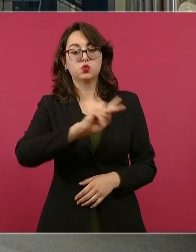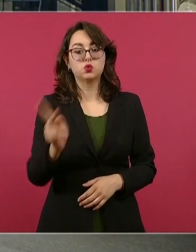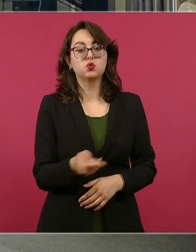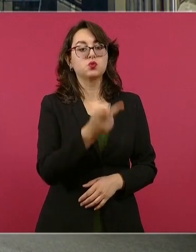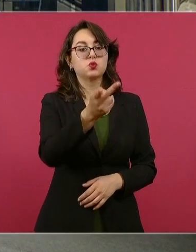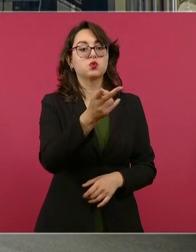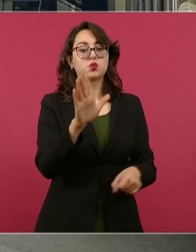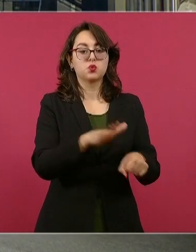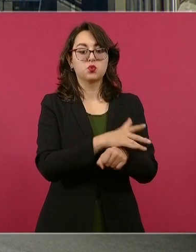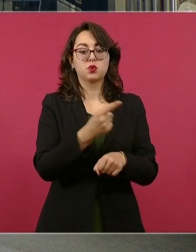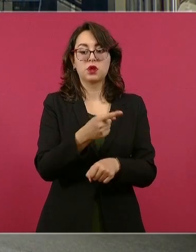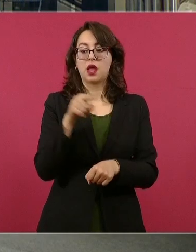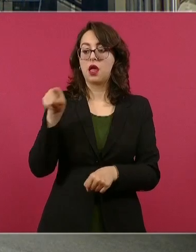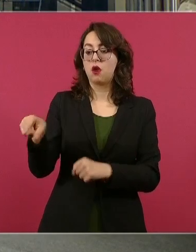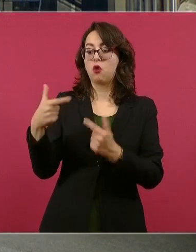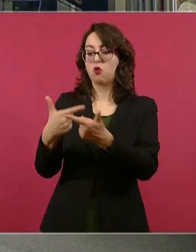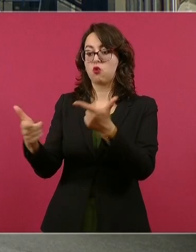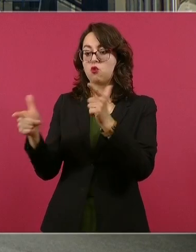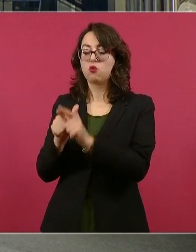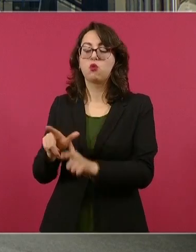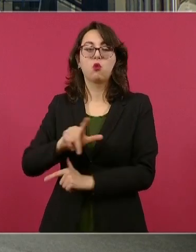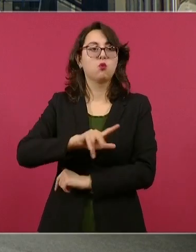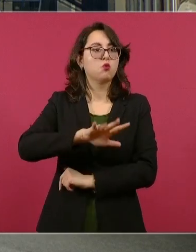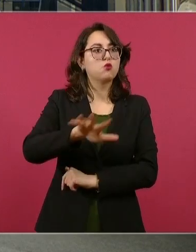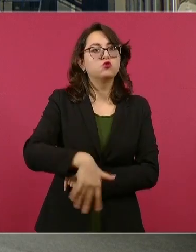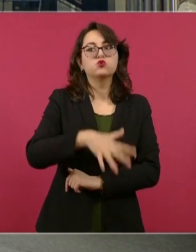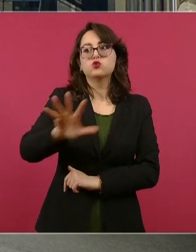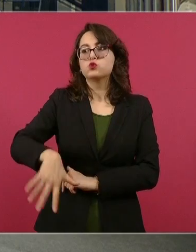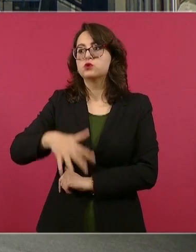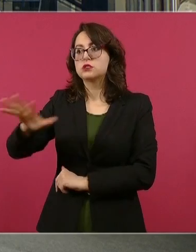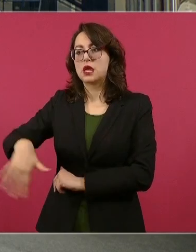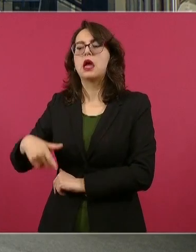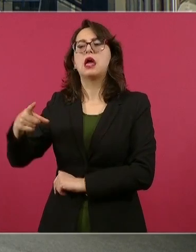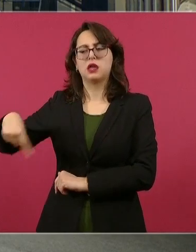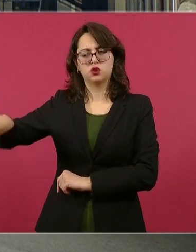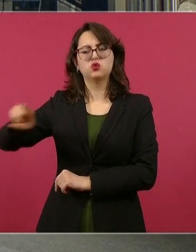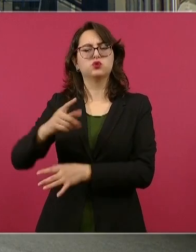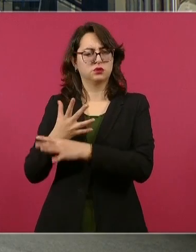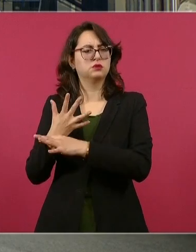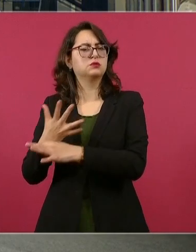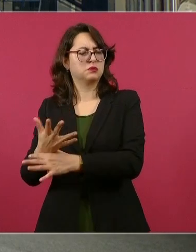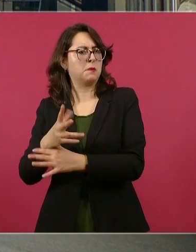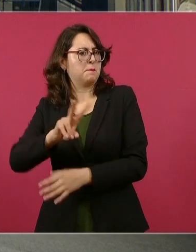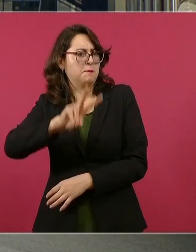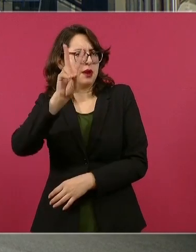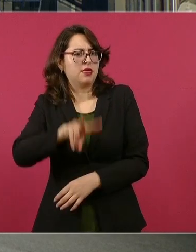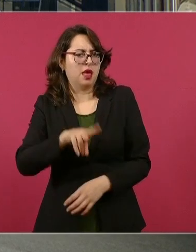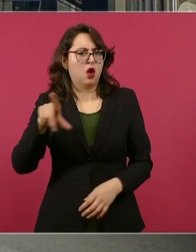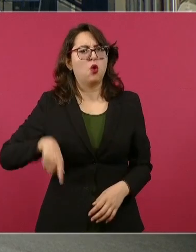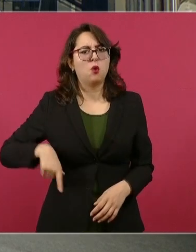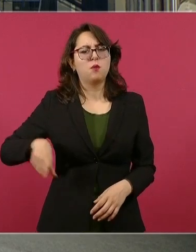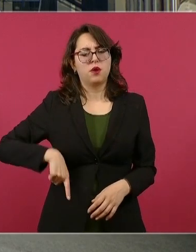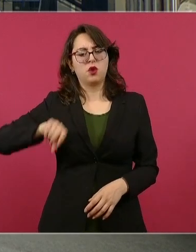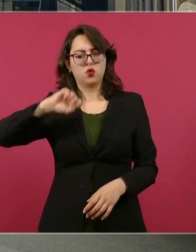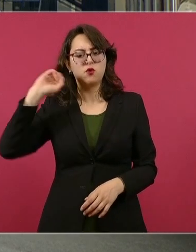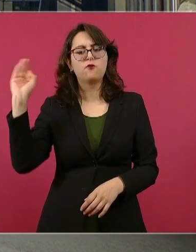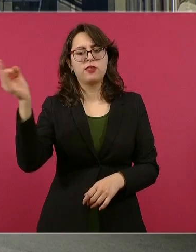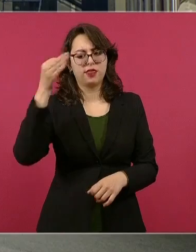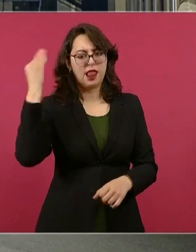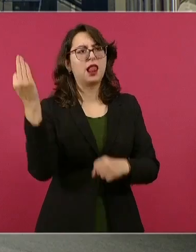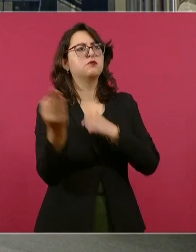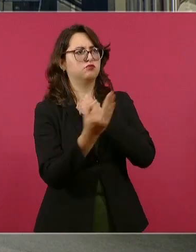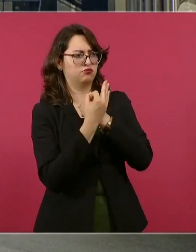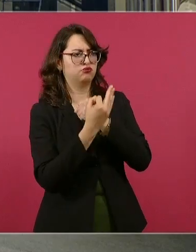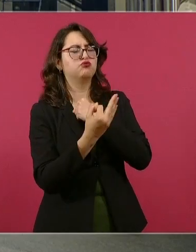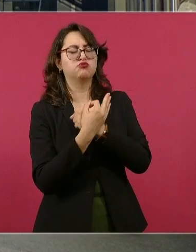colectivos sí se sienten respaldados por el gobierno federal en varias tareas que han estado ejerciendo, como usted bien lo dice, y ahorita que va a mostrar estos datos que se